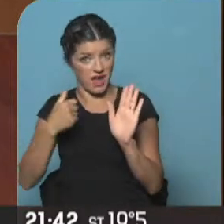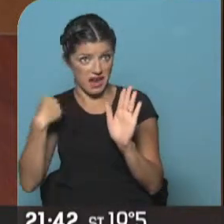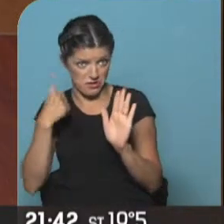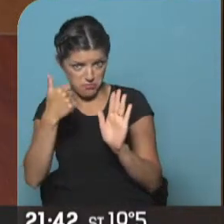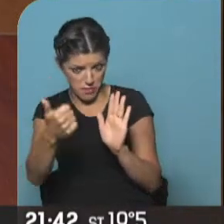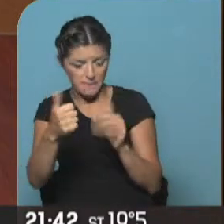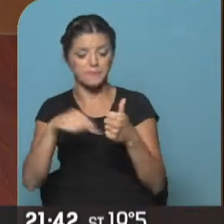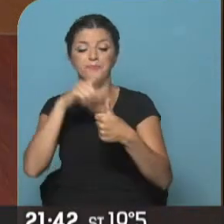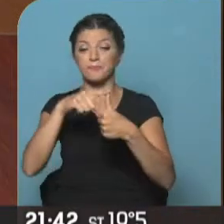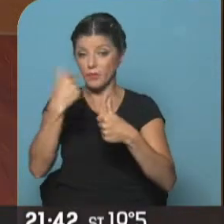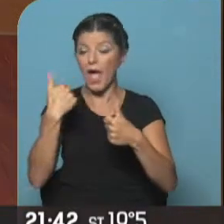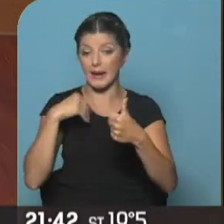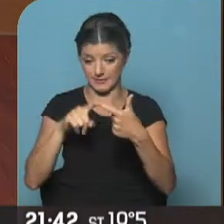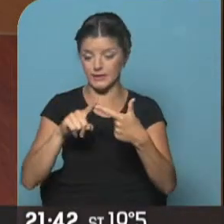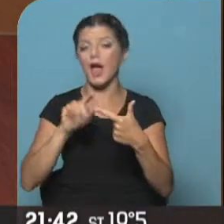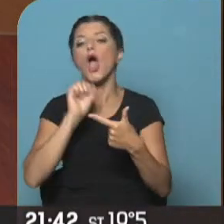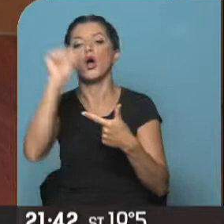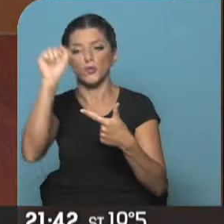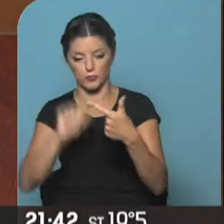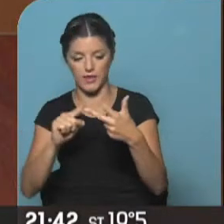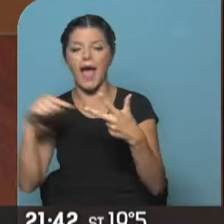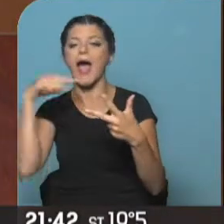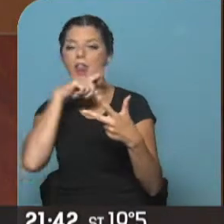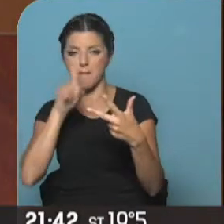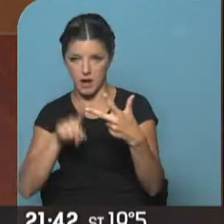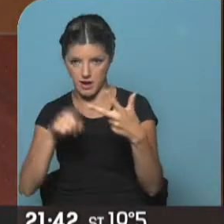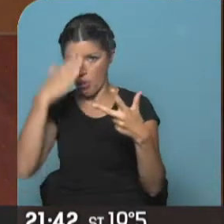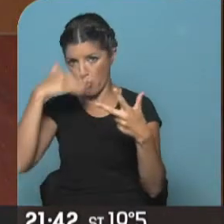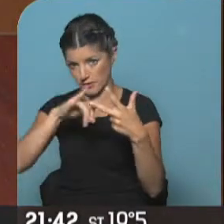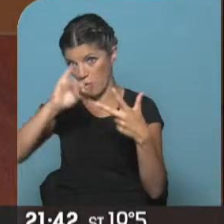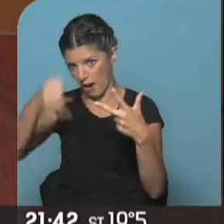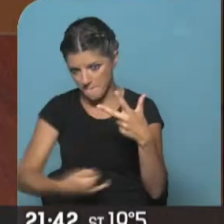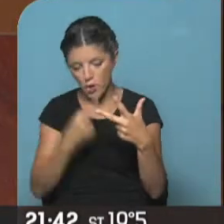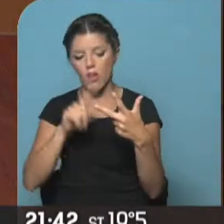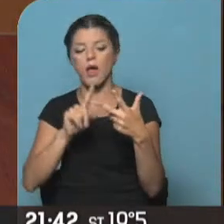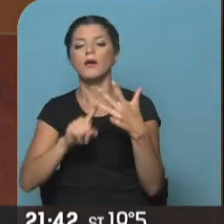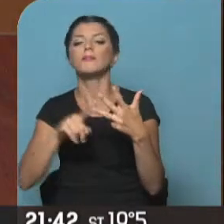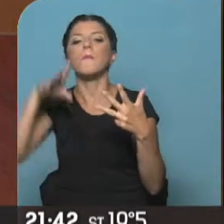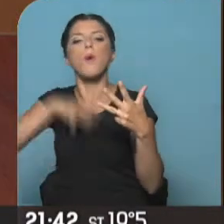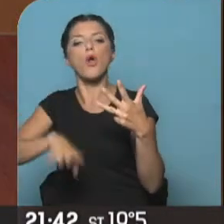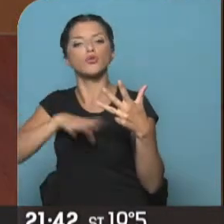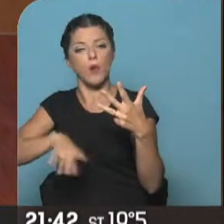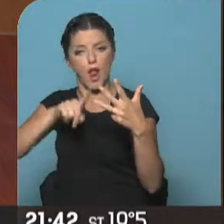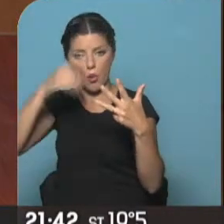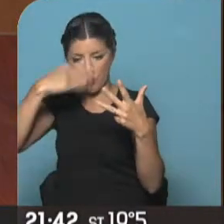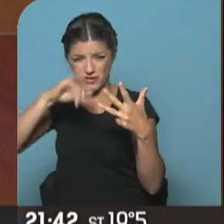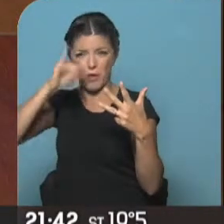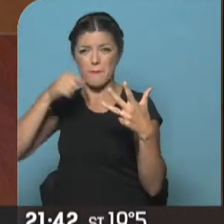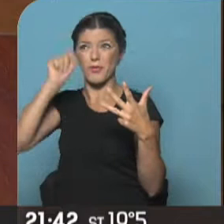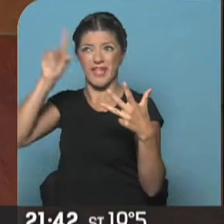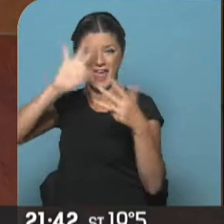Rusia, país organizador. Alemania, último campeón del mundo. Portugal, último campeón de